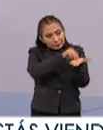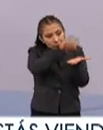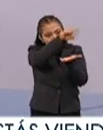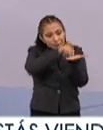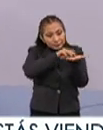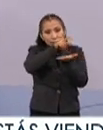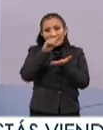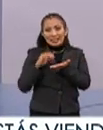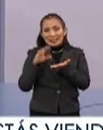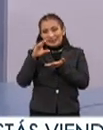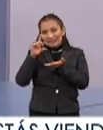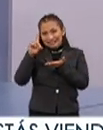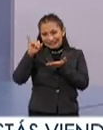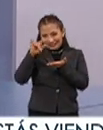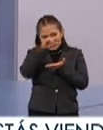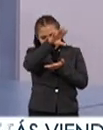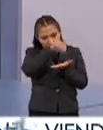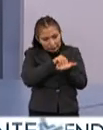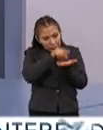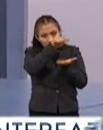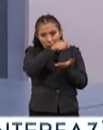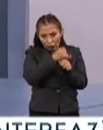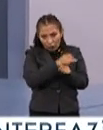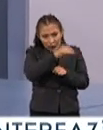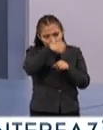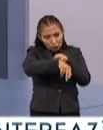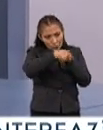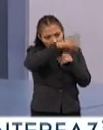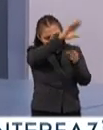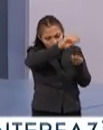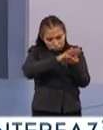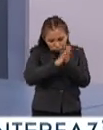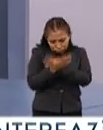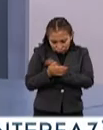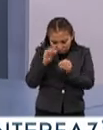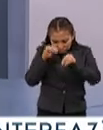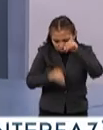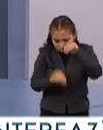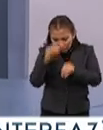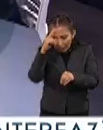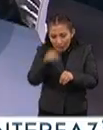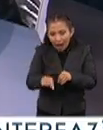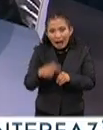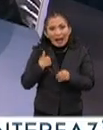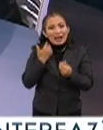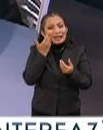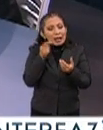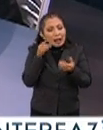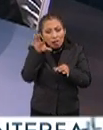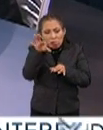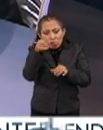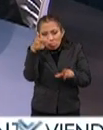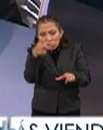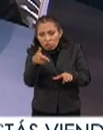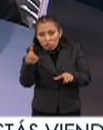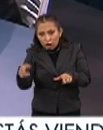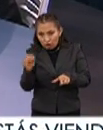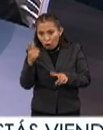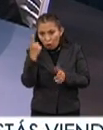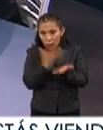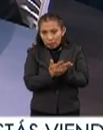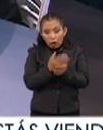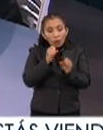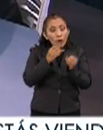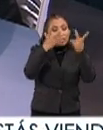CDI retoma toda esa información ruda y le da un tratamiento especial para tratar de identificar no solamente